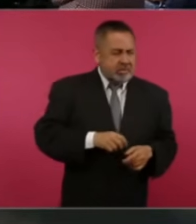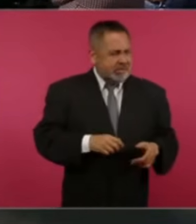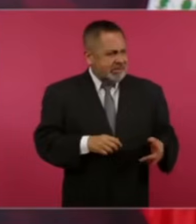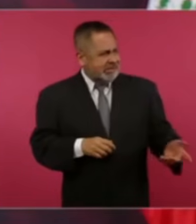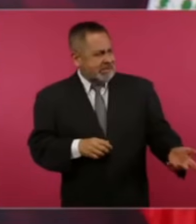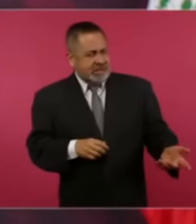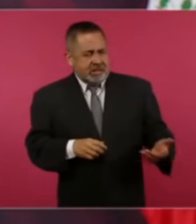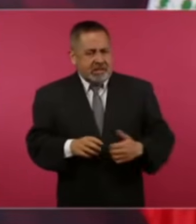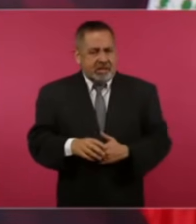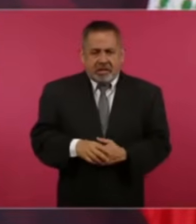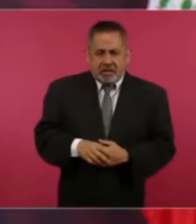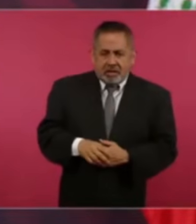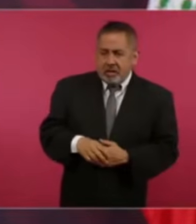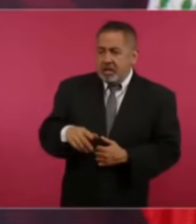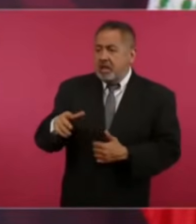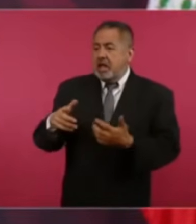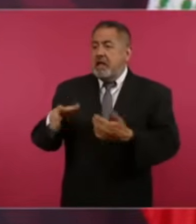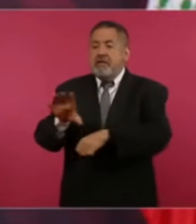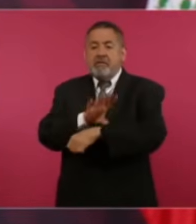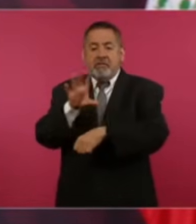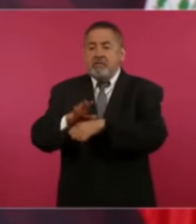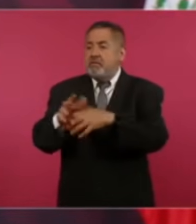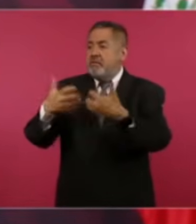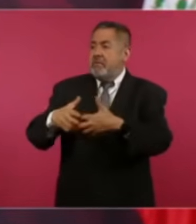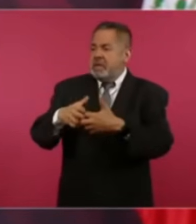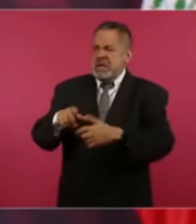sí, la privatización de la industria eléctrica,